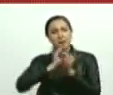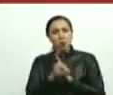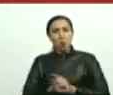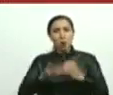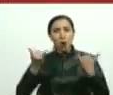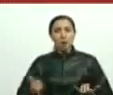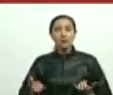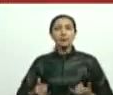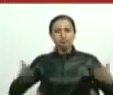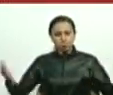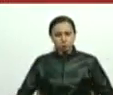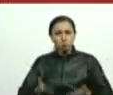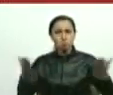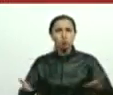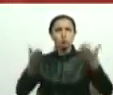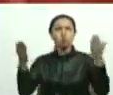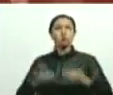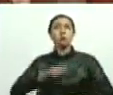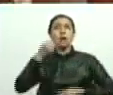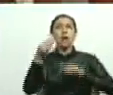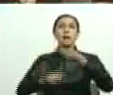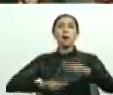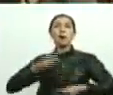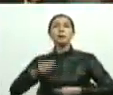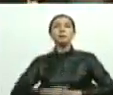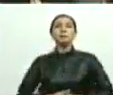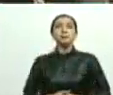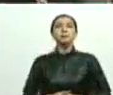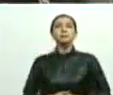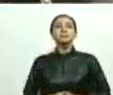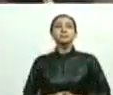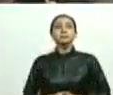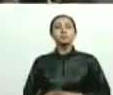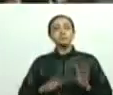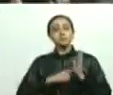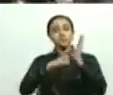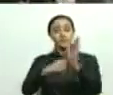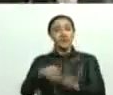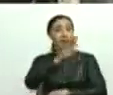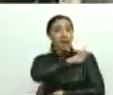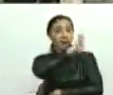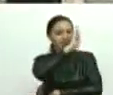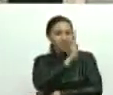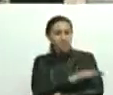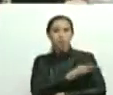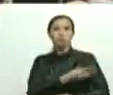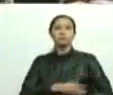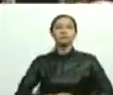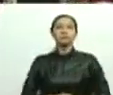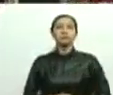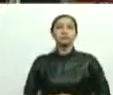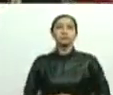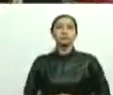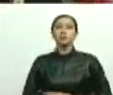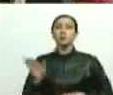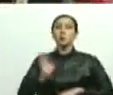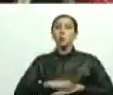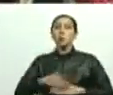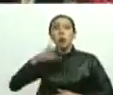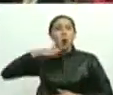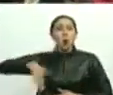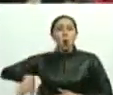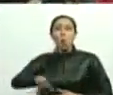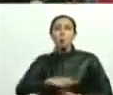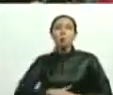abajo, esa renovación que viene desde abajo se convierte en energía, en fuerza, porque nuestro pueblo